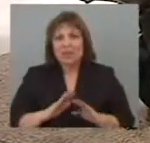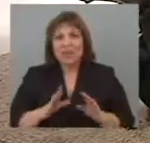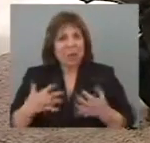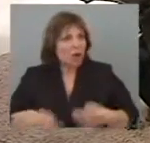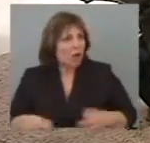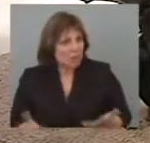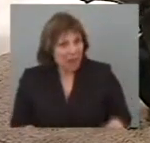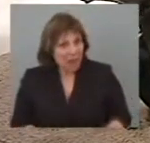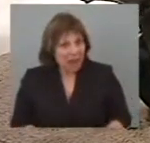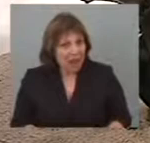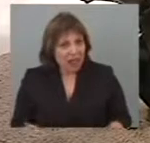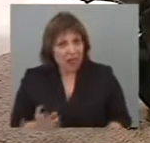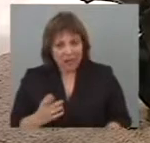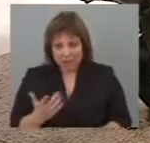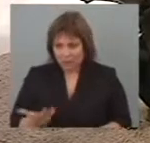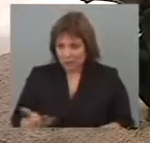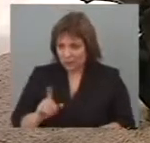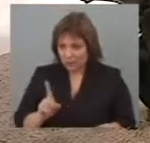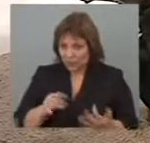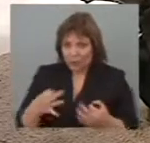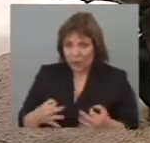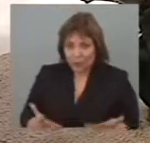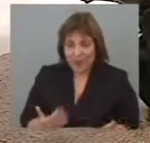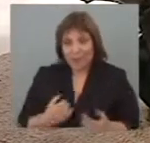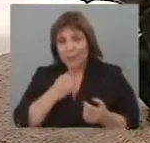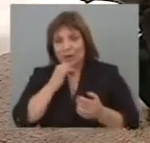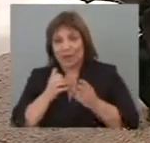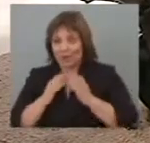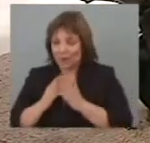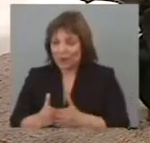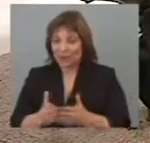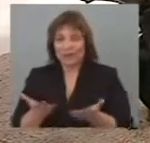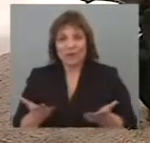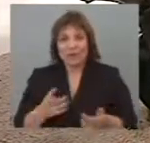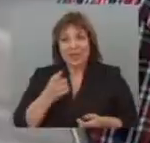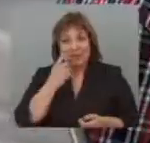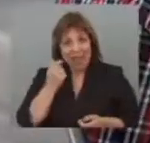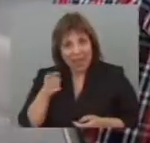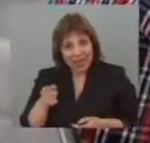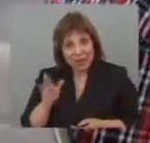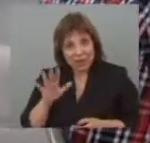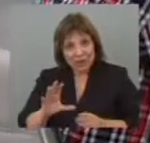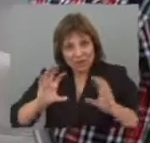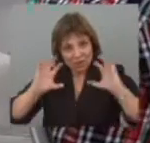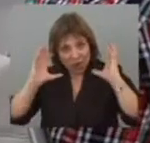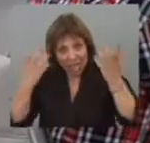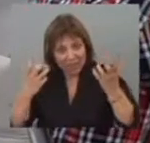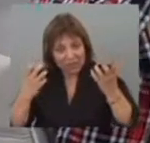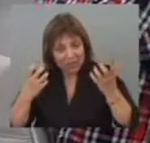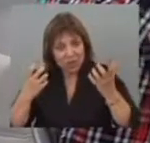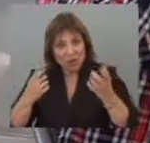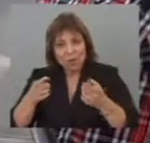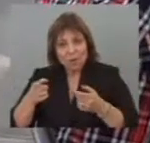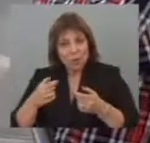¿no? Como nos parecen que es, por ejemplo, cuando les preguntamos si el varón es violento,